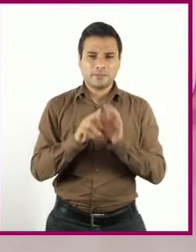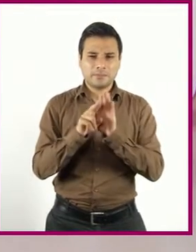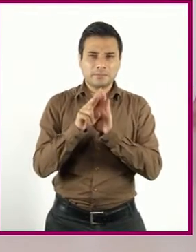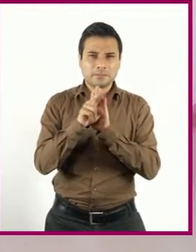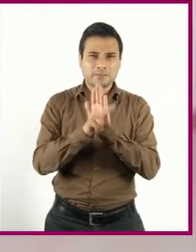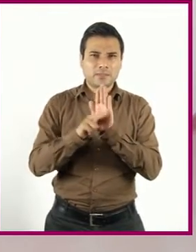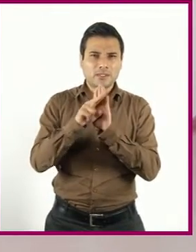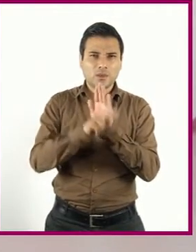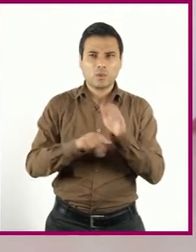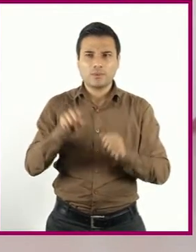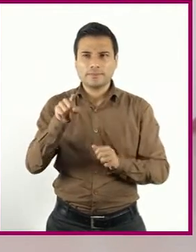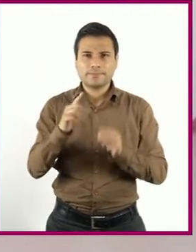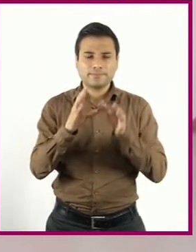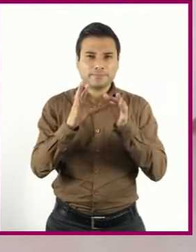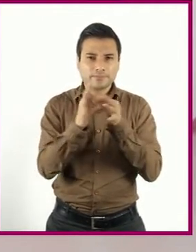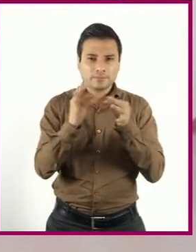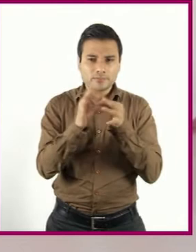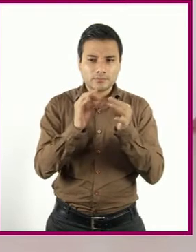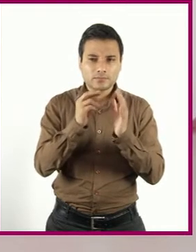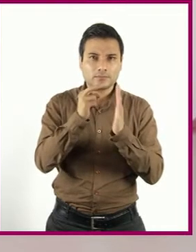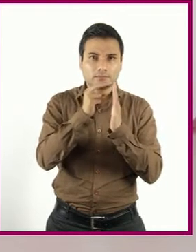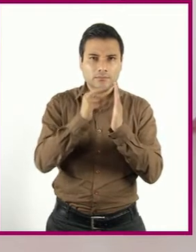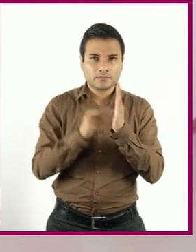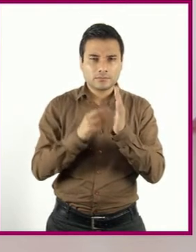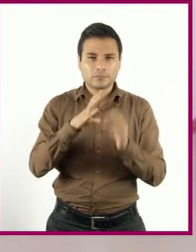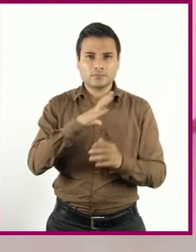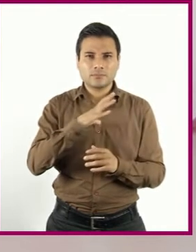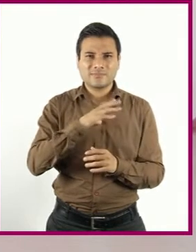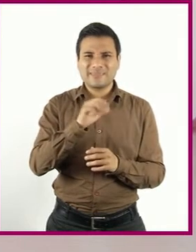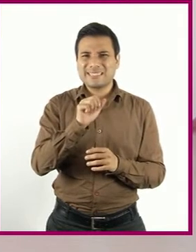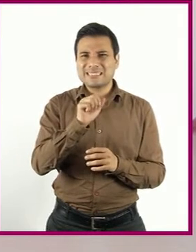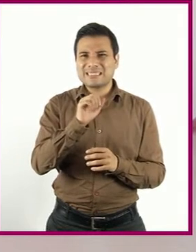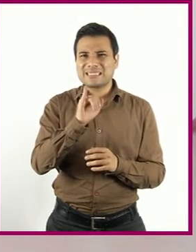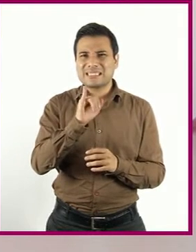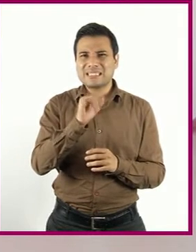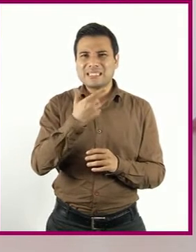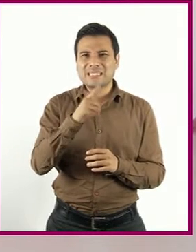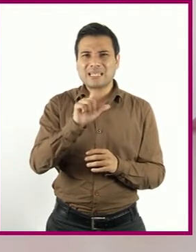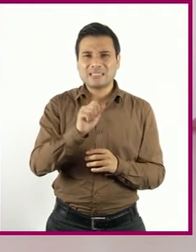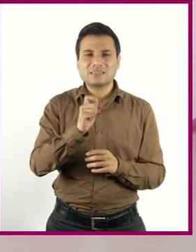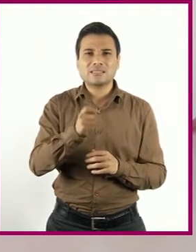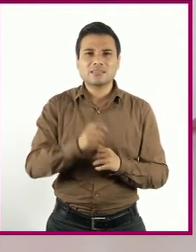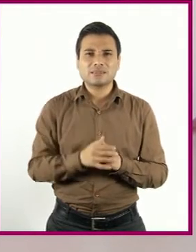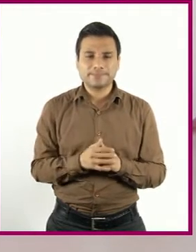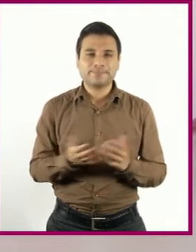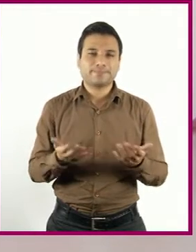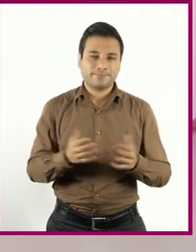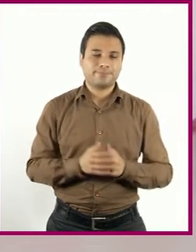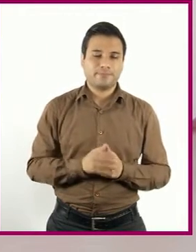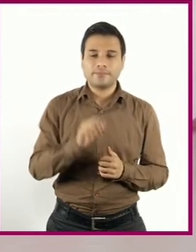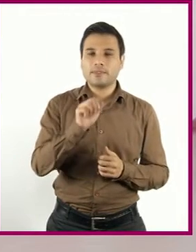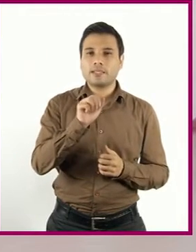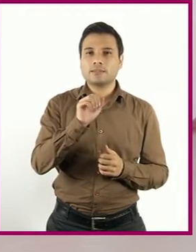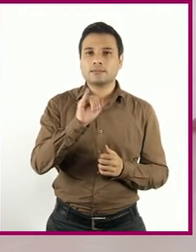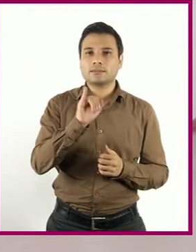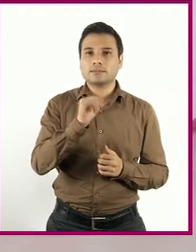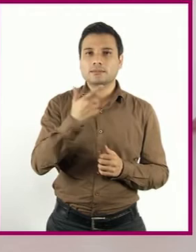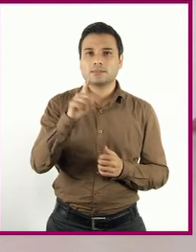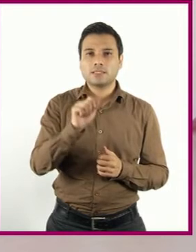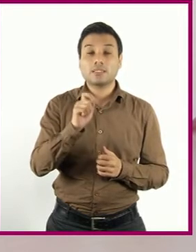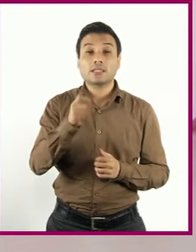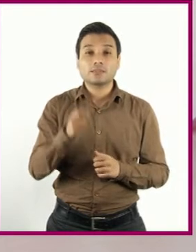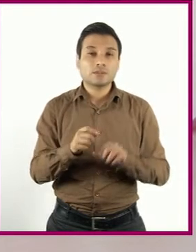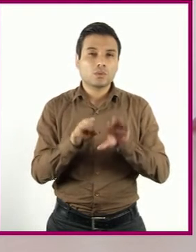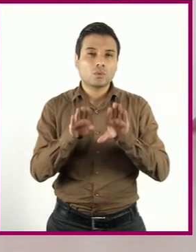observé que dentro de un reglamento se usan siglas. ¿Podría explicarnos a qué se refiere? Las siglas son un recurso que se